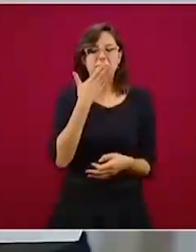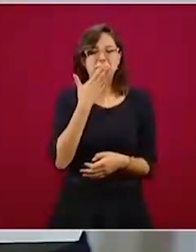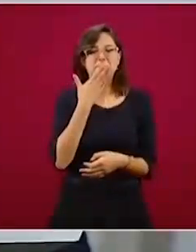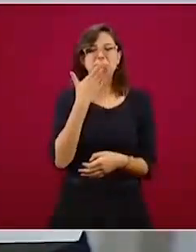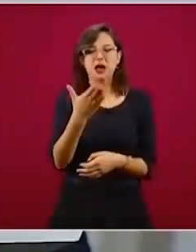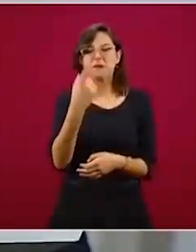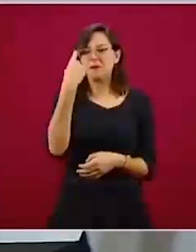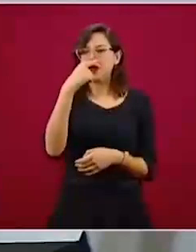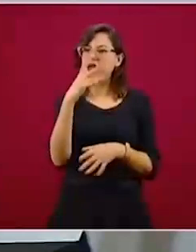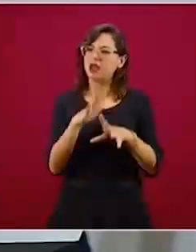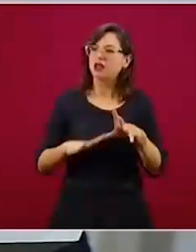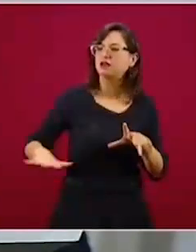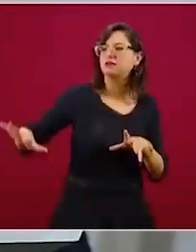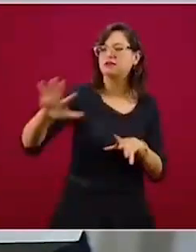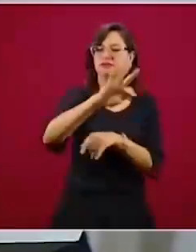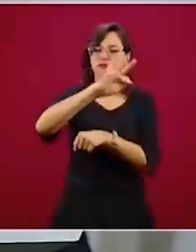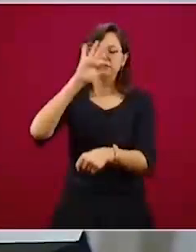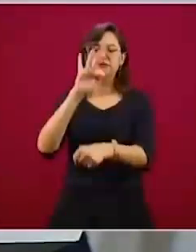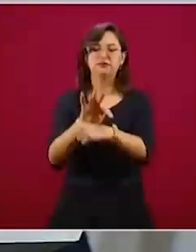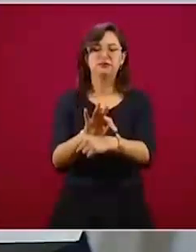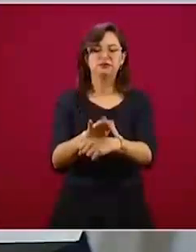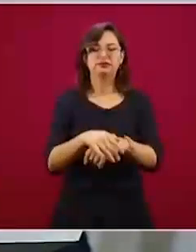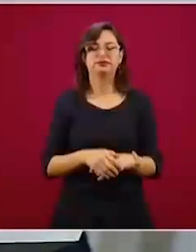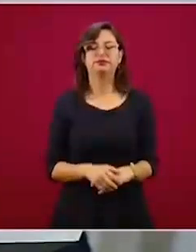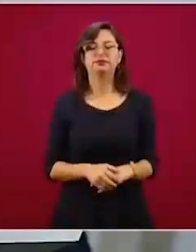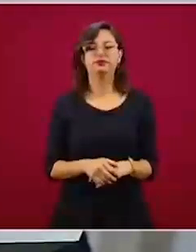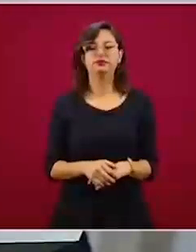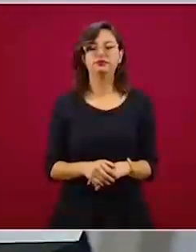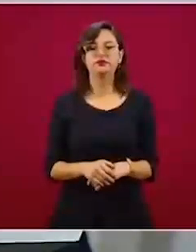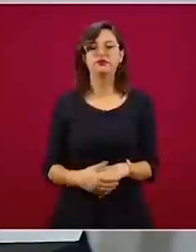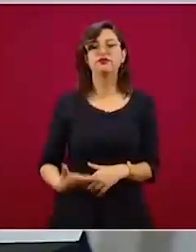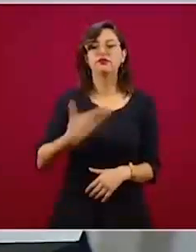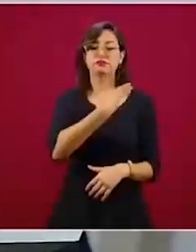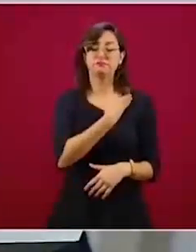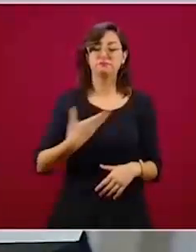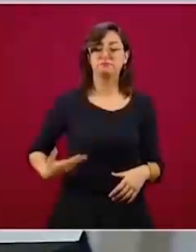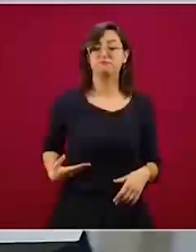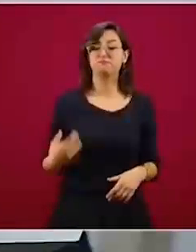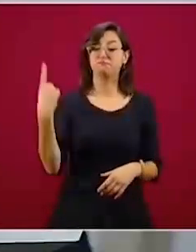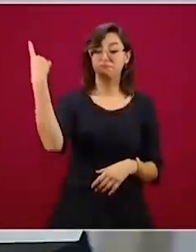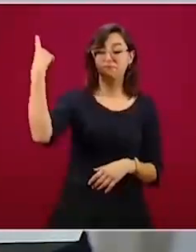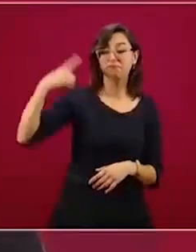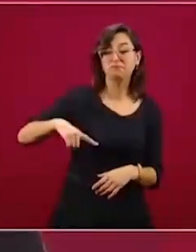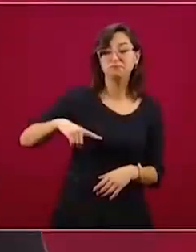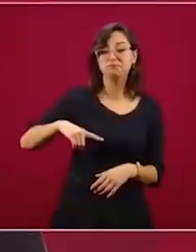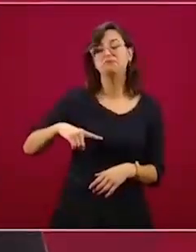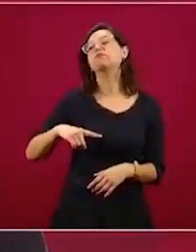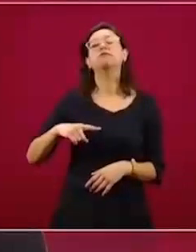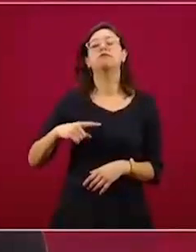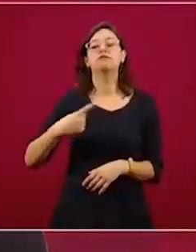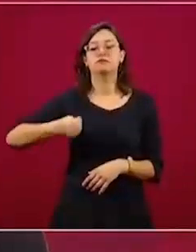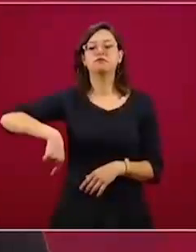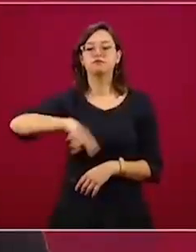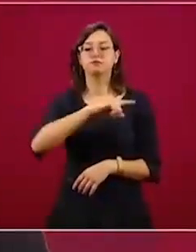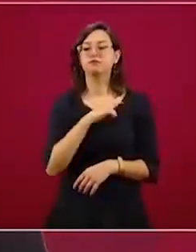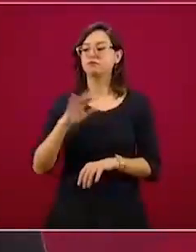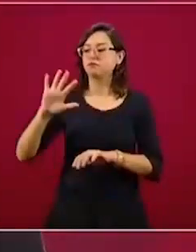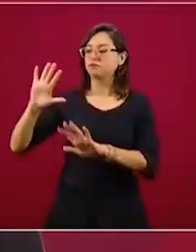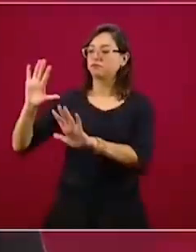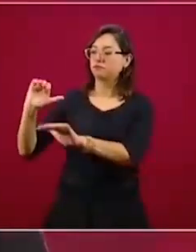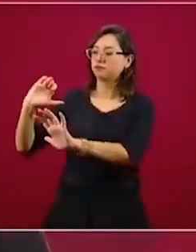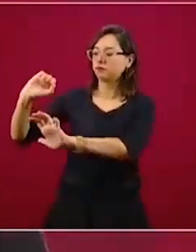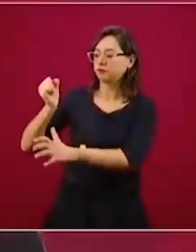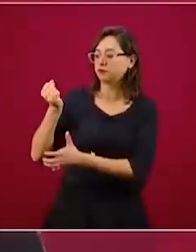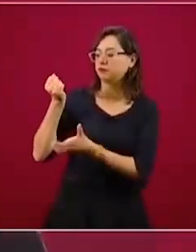pueblo. Es así que, por la instrucción puntual del señor presidente de la República, vamos a hacer entrega de los